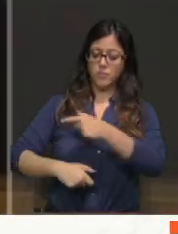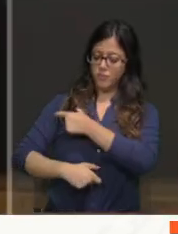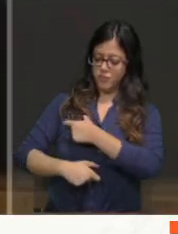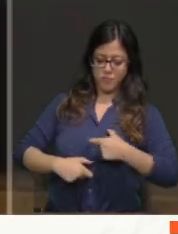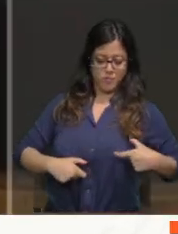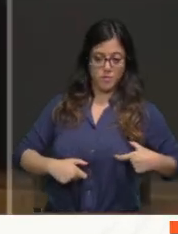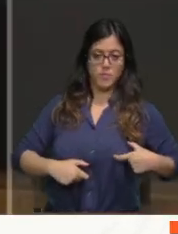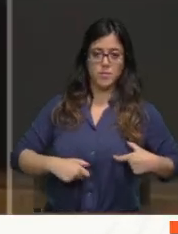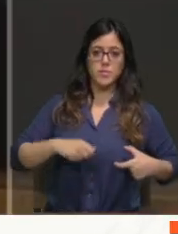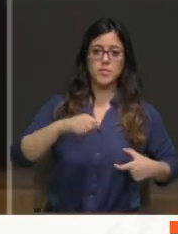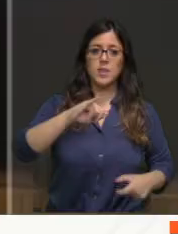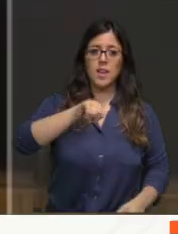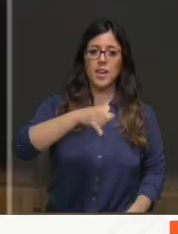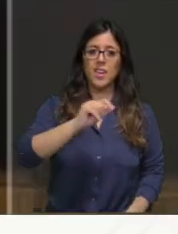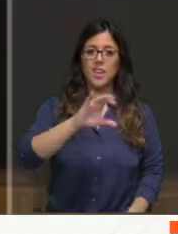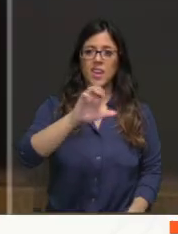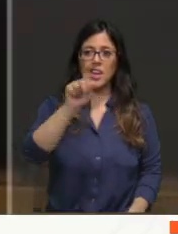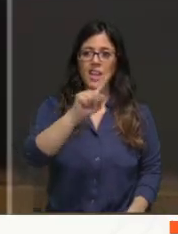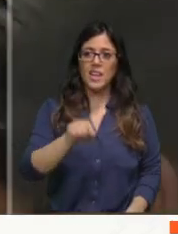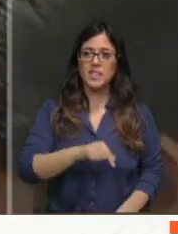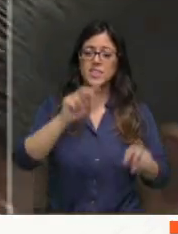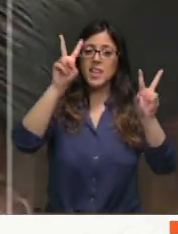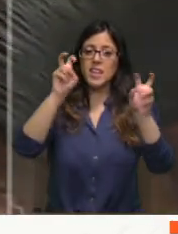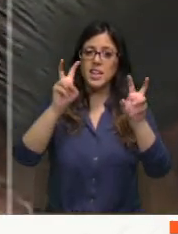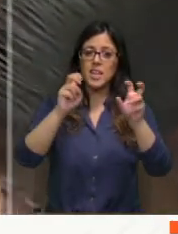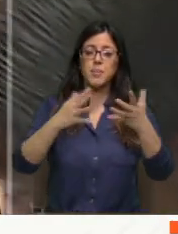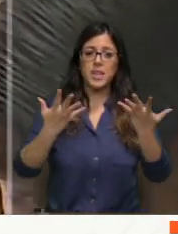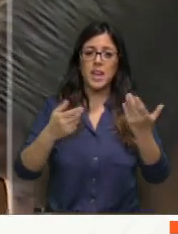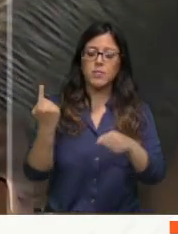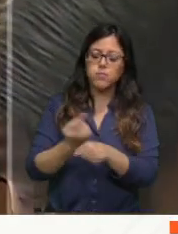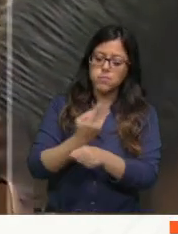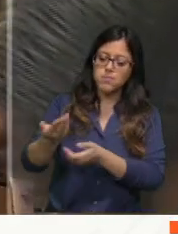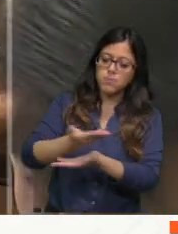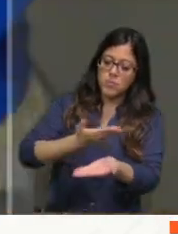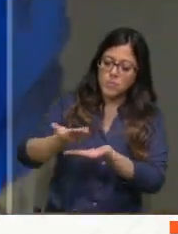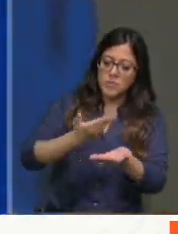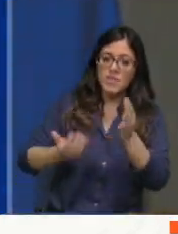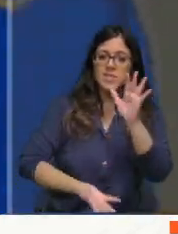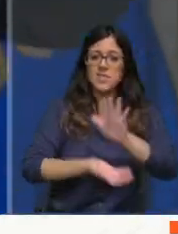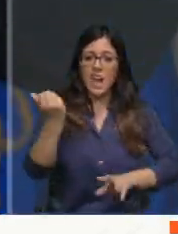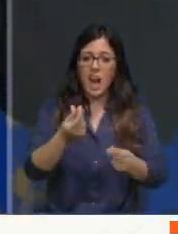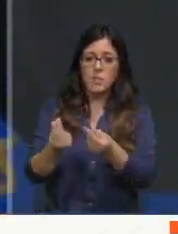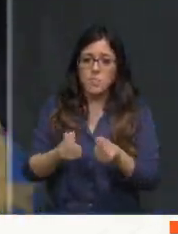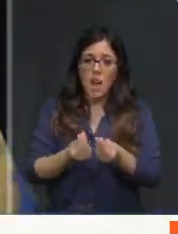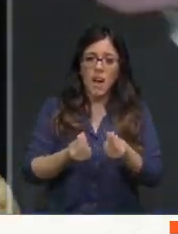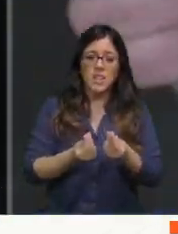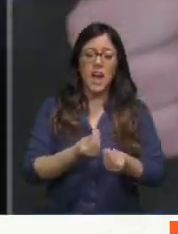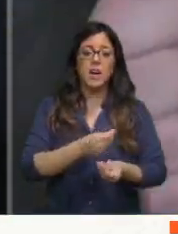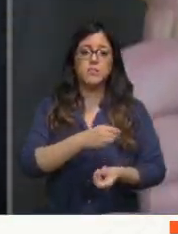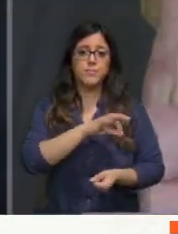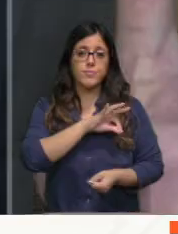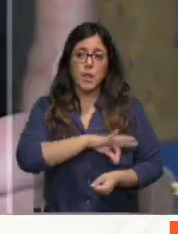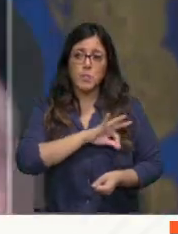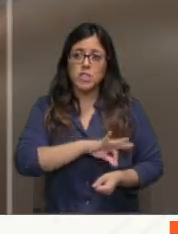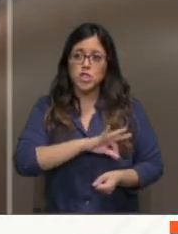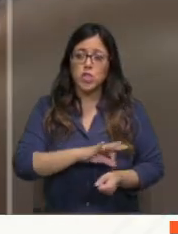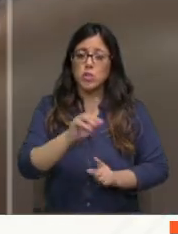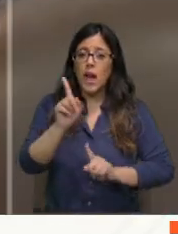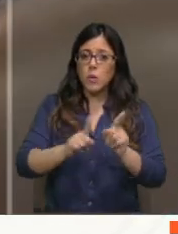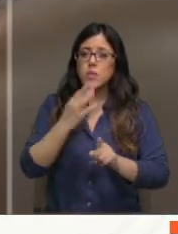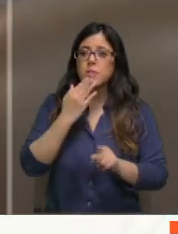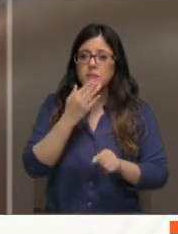con la Consigna de siempre con el regreso de la discusión de los retiros previsionales otros también se sumaban a su puesta en escena